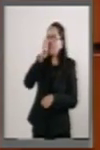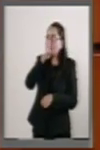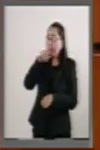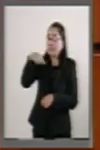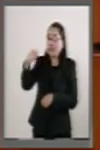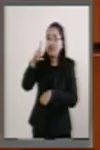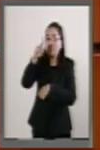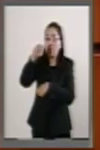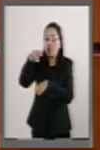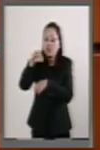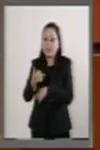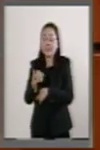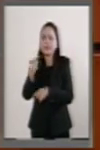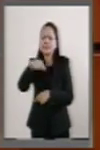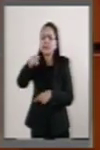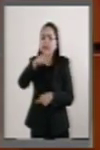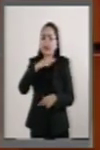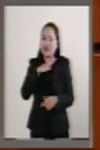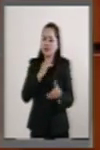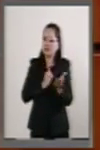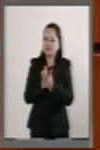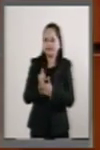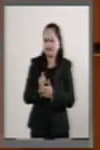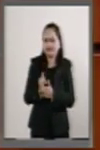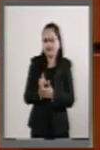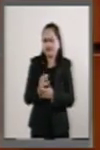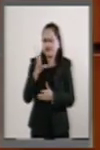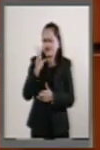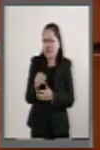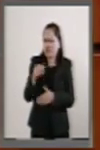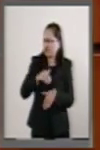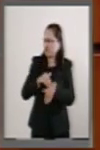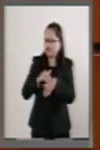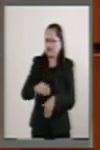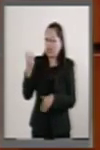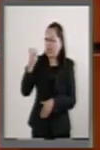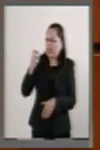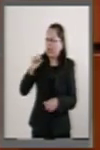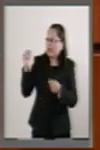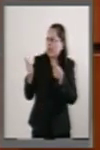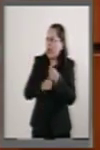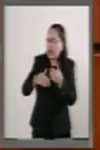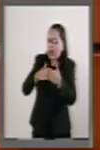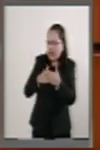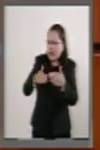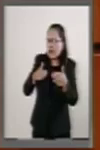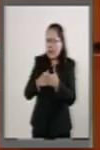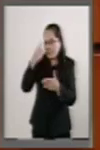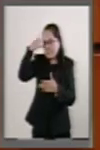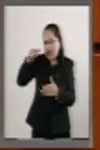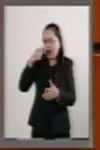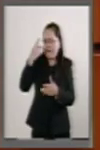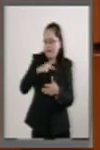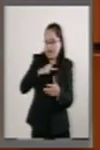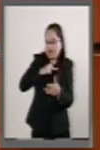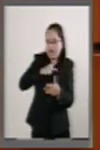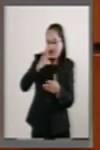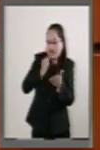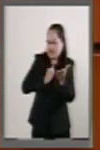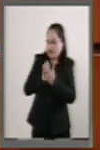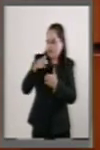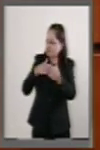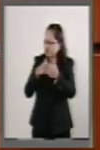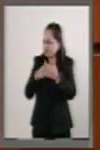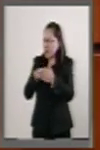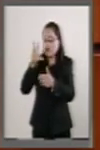decidieron que no iban a dejar que la burocracia se interpusiera a su proyecto de vida. Lo entendieron